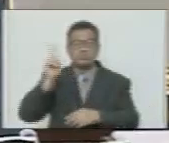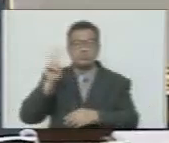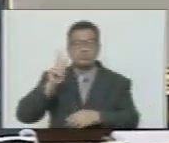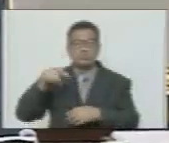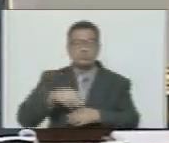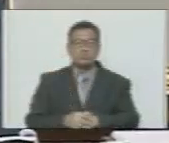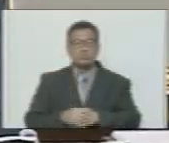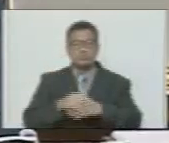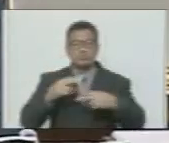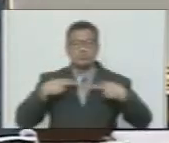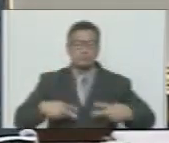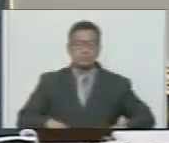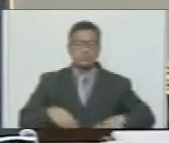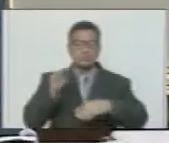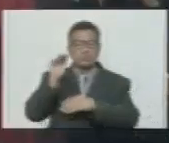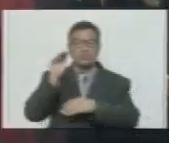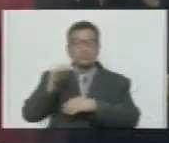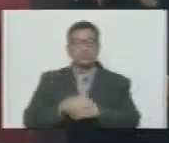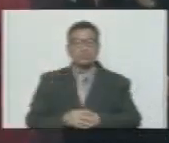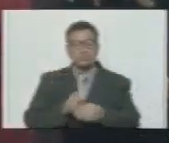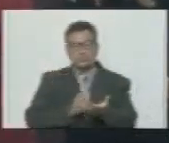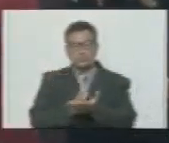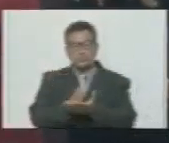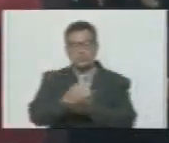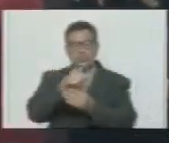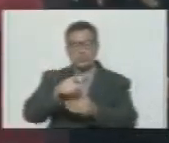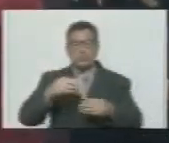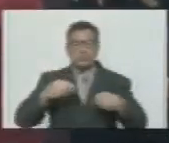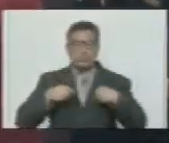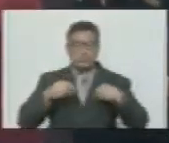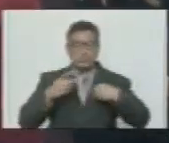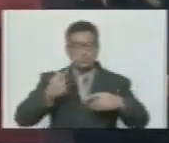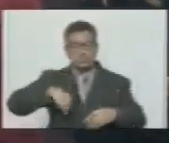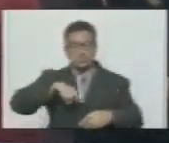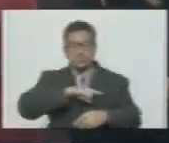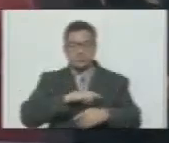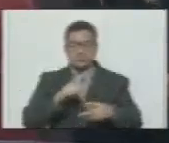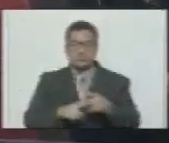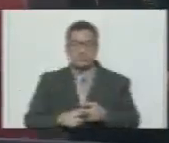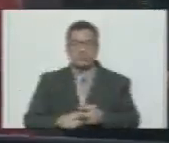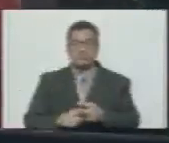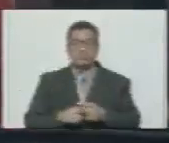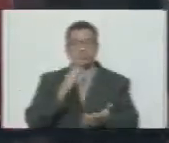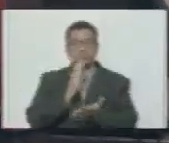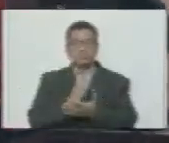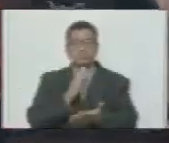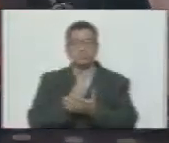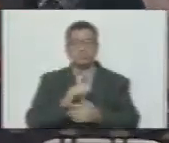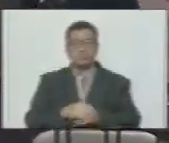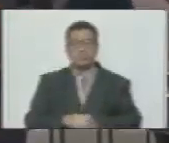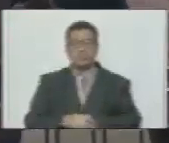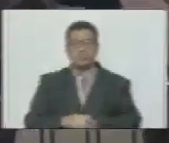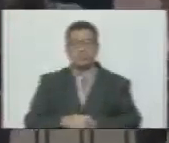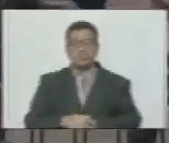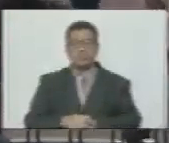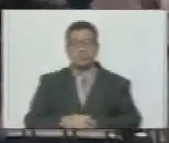revolución venezolana, por la vida y por el futuro, continuarán vivos junto a nosotros para